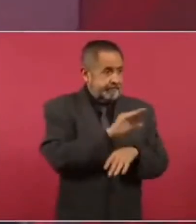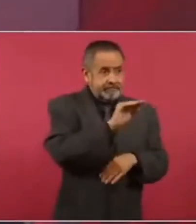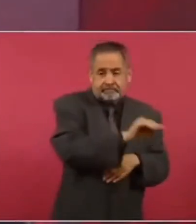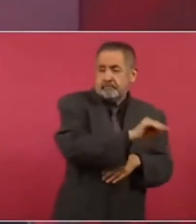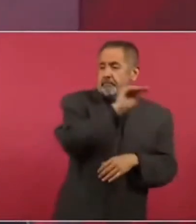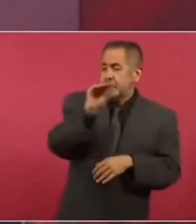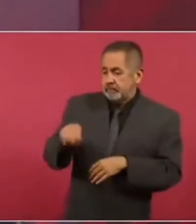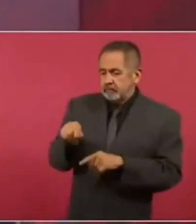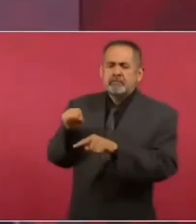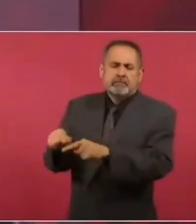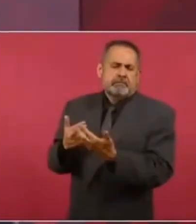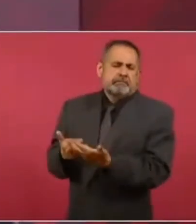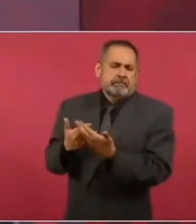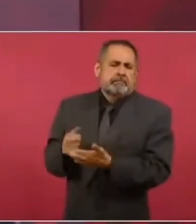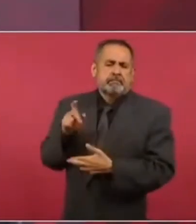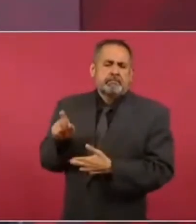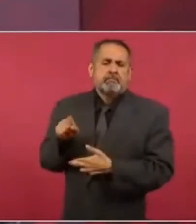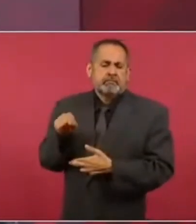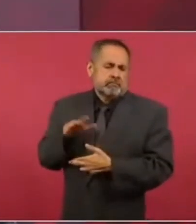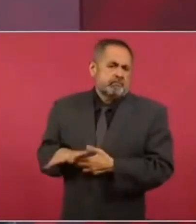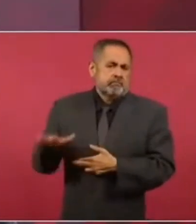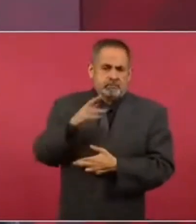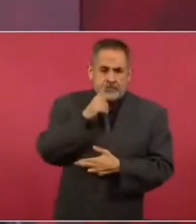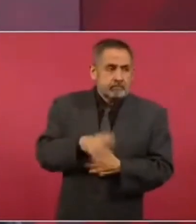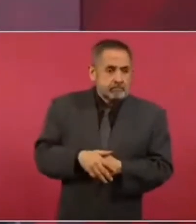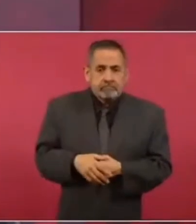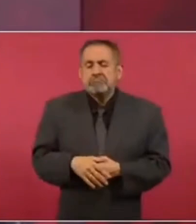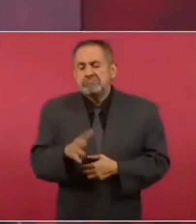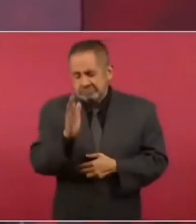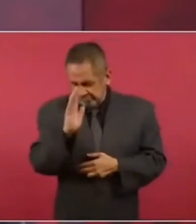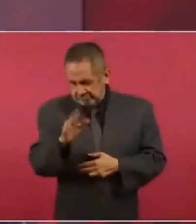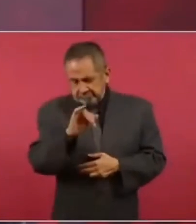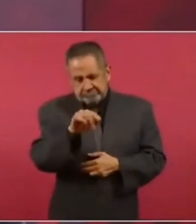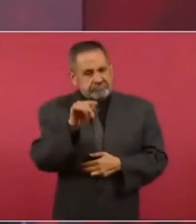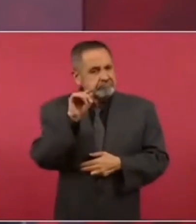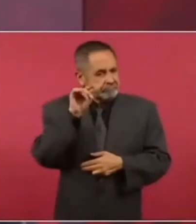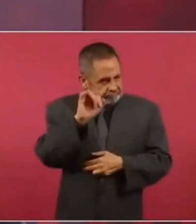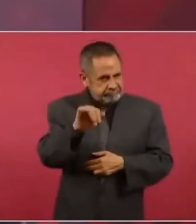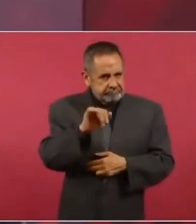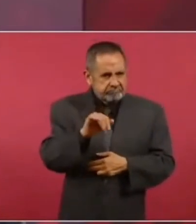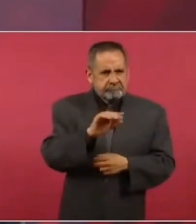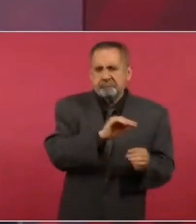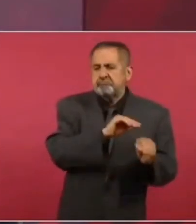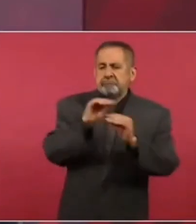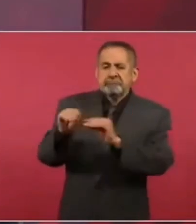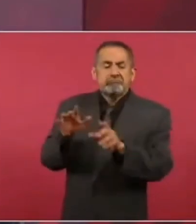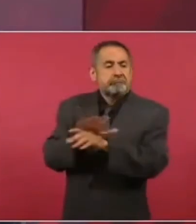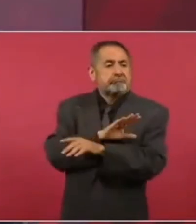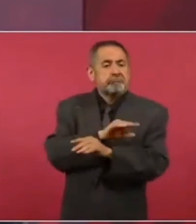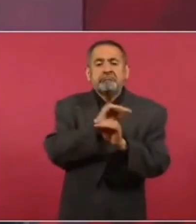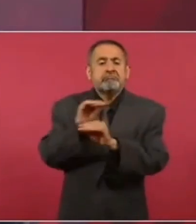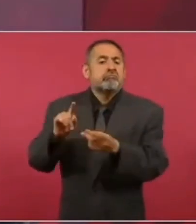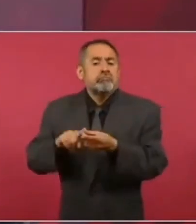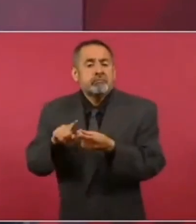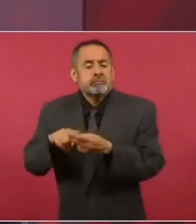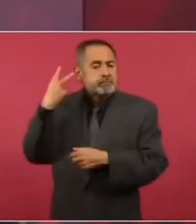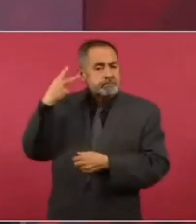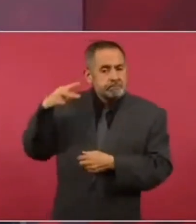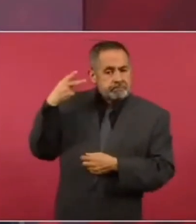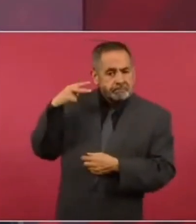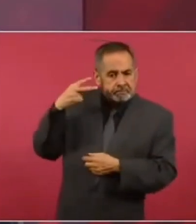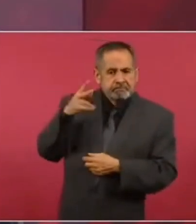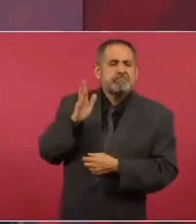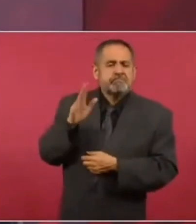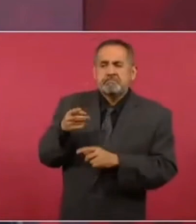hay agua y ya la están construyendo en Veracruz. Porque